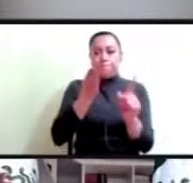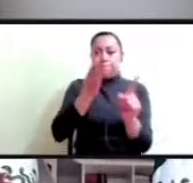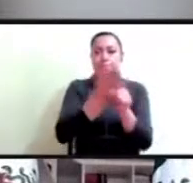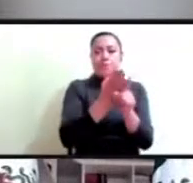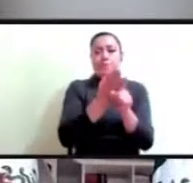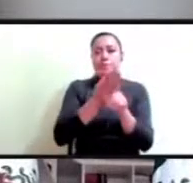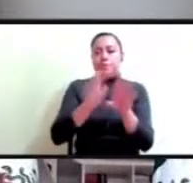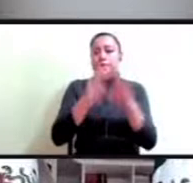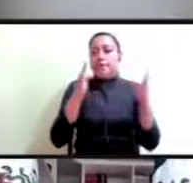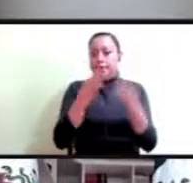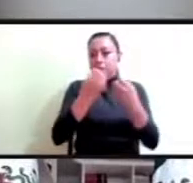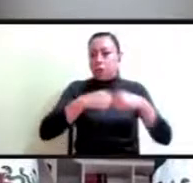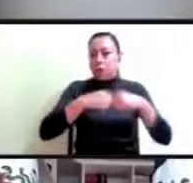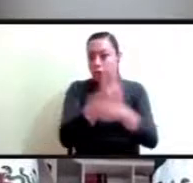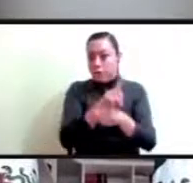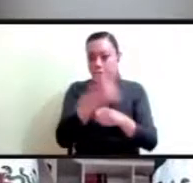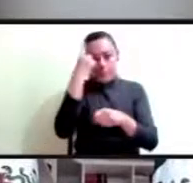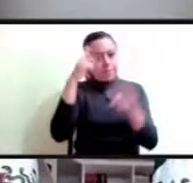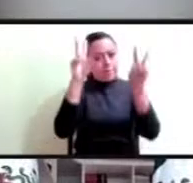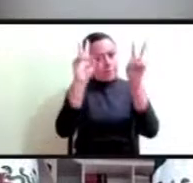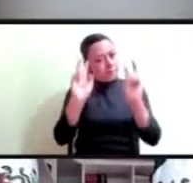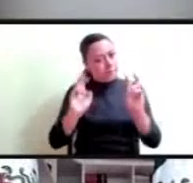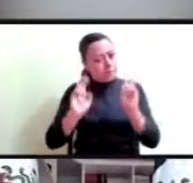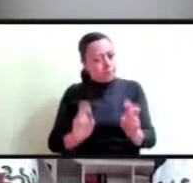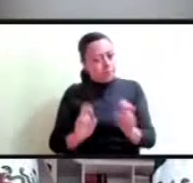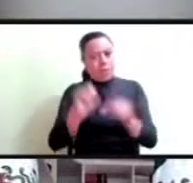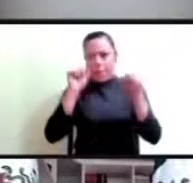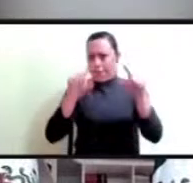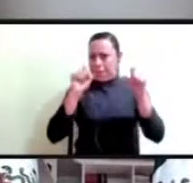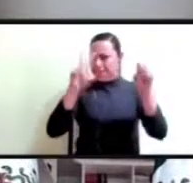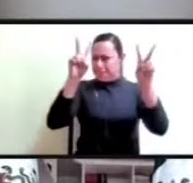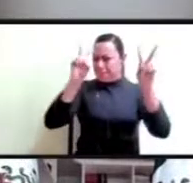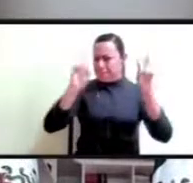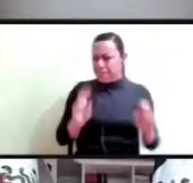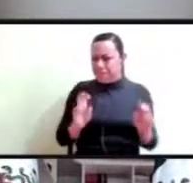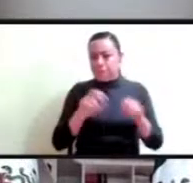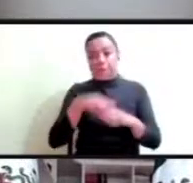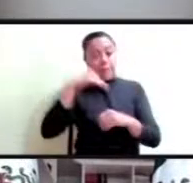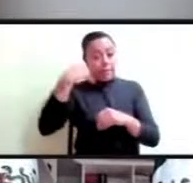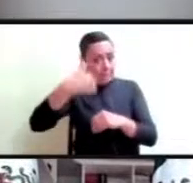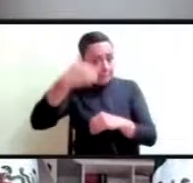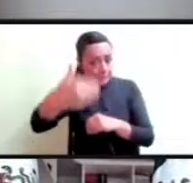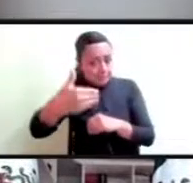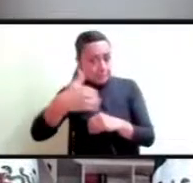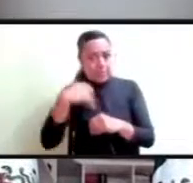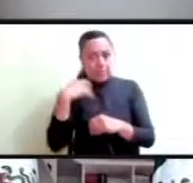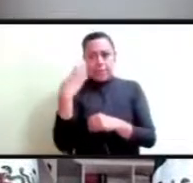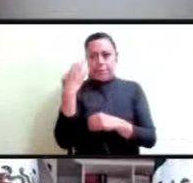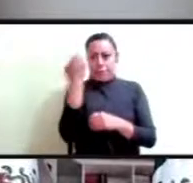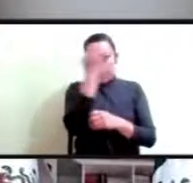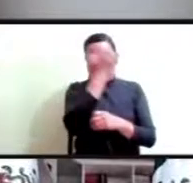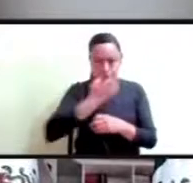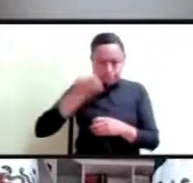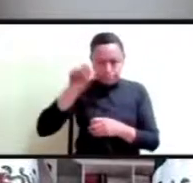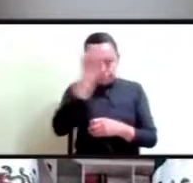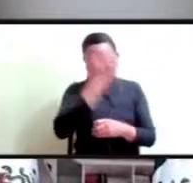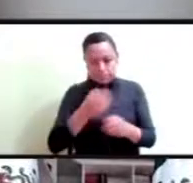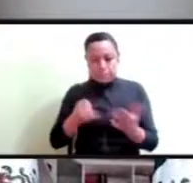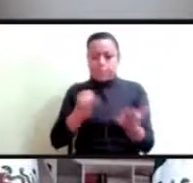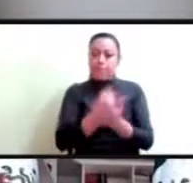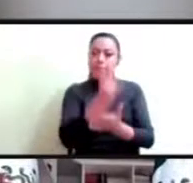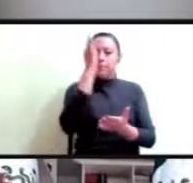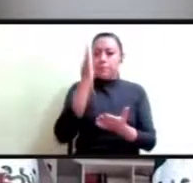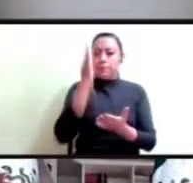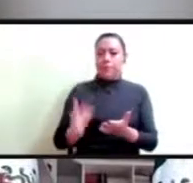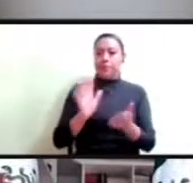los asuntos que versen sobre una misma materia y que posterior a su análisis se determina su dictaminación en sentido